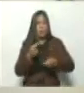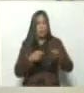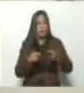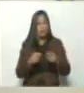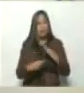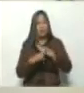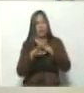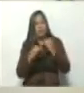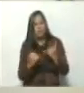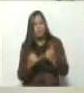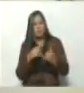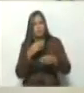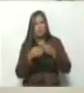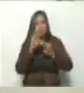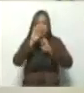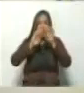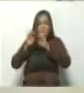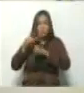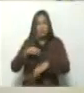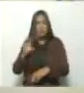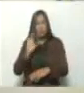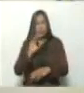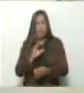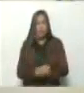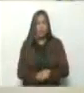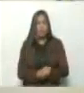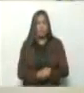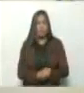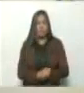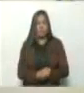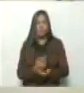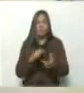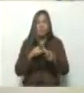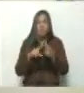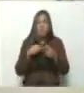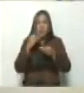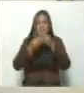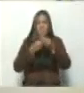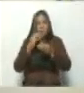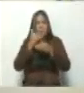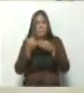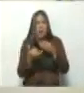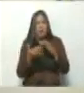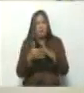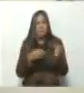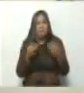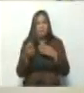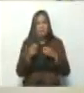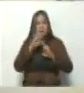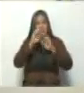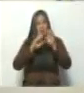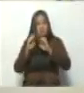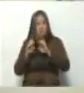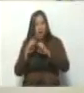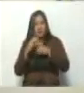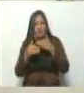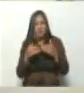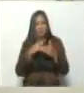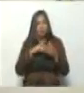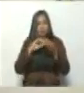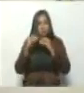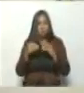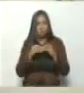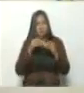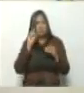esas sanciones, se realizó un diagnóstico en Caracas. Sí, correcto. Y se diseñó un plan. ¿Qué arrojó ese diagnóstico? ¿Qué